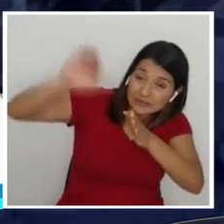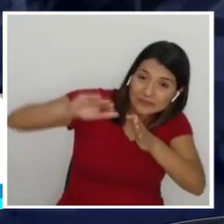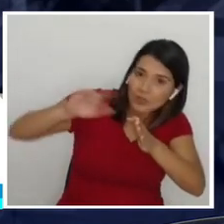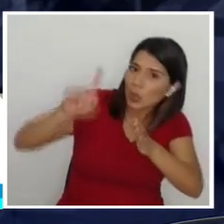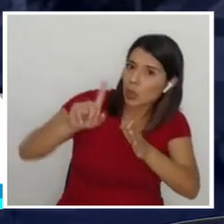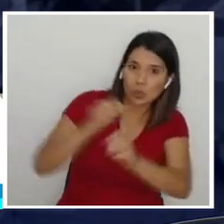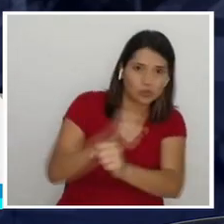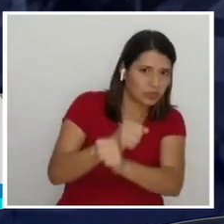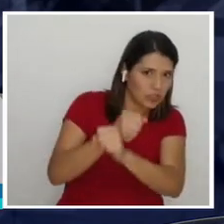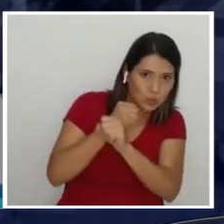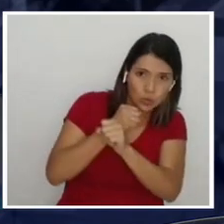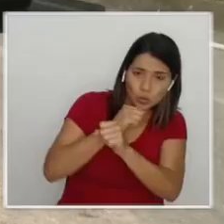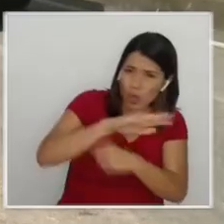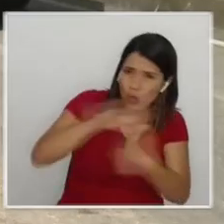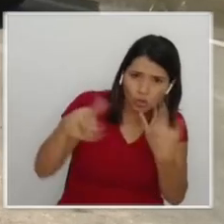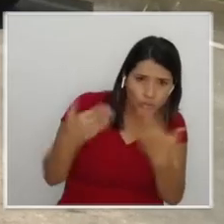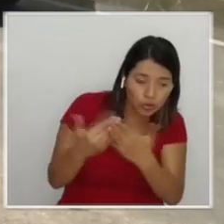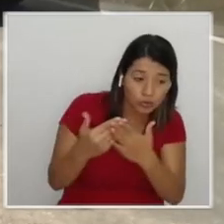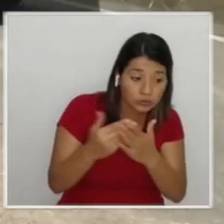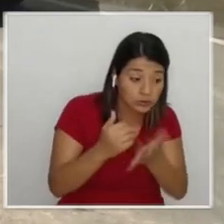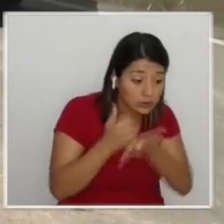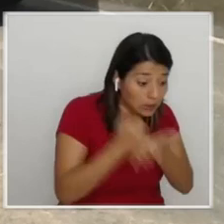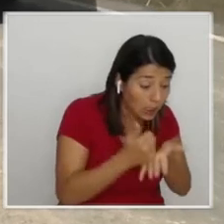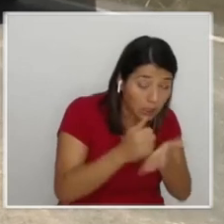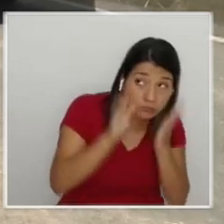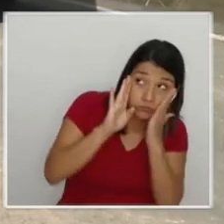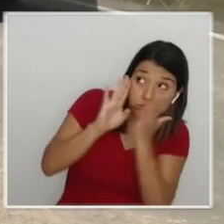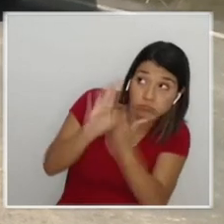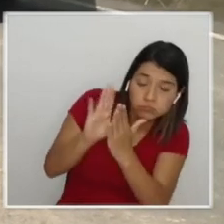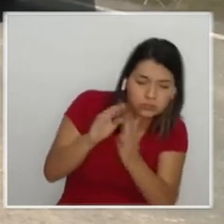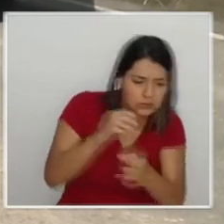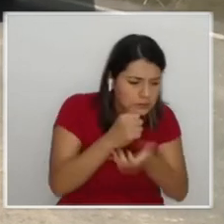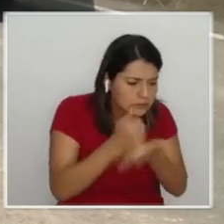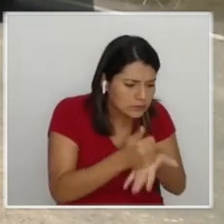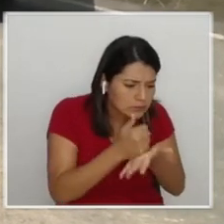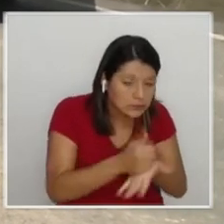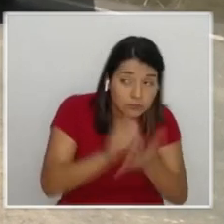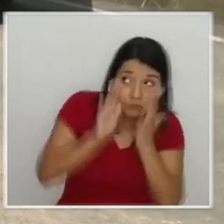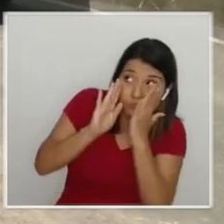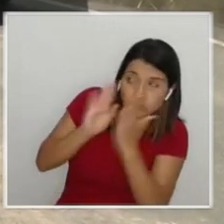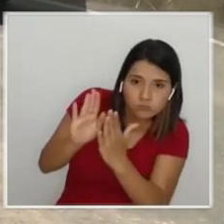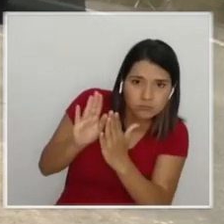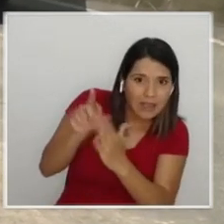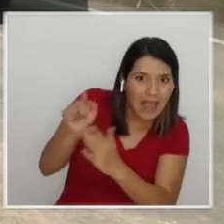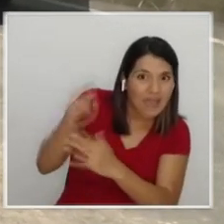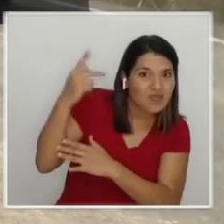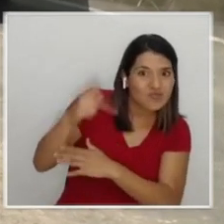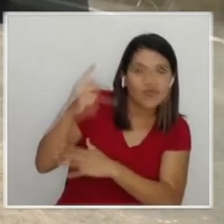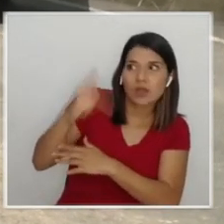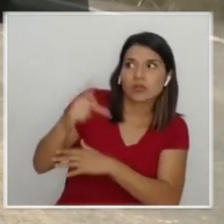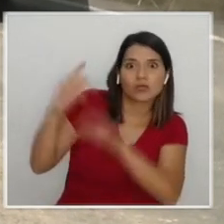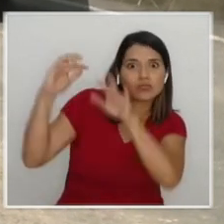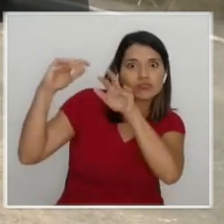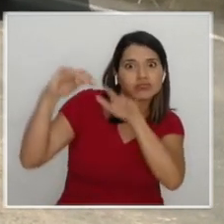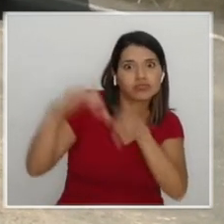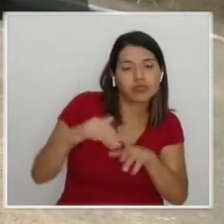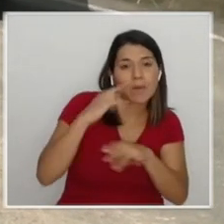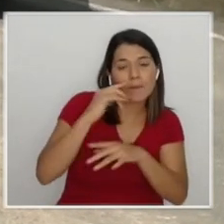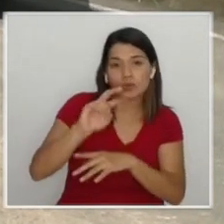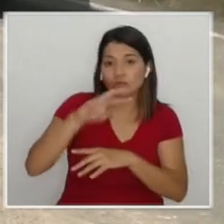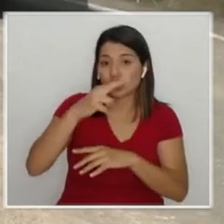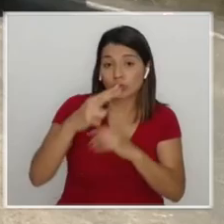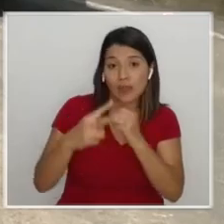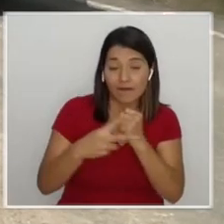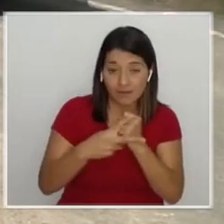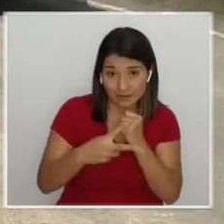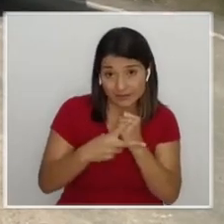de socorro y los compañeros de otras instituciones que llegaron a apoyarnos porque había riesgo de un colapso secundario. Y para ese colapso secundario